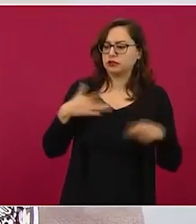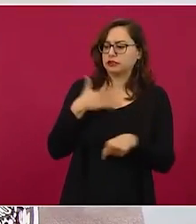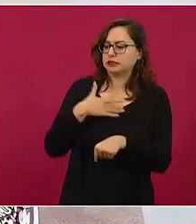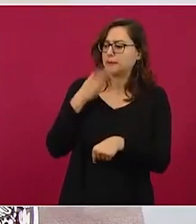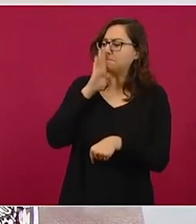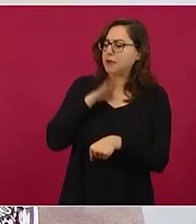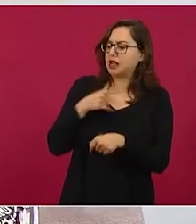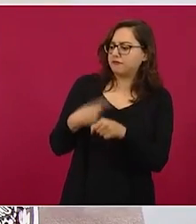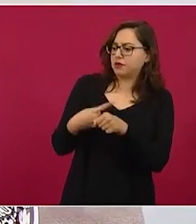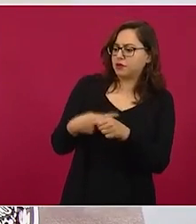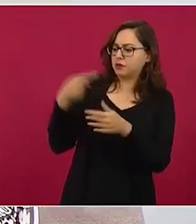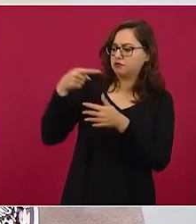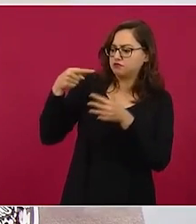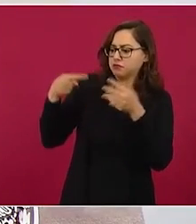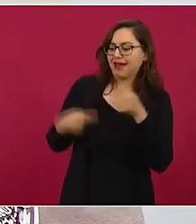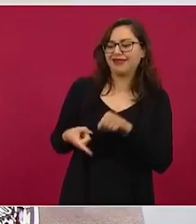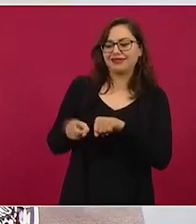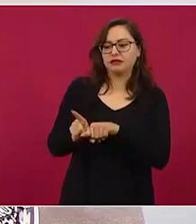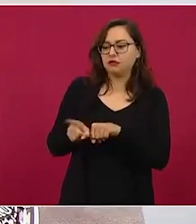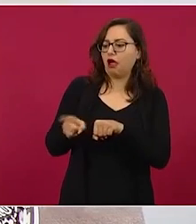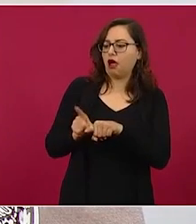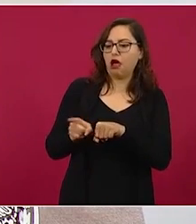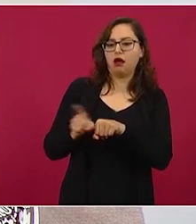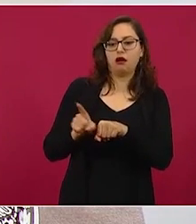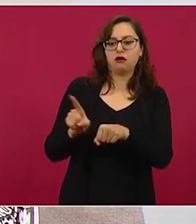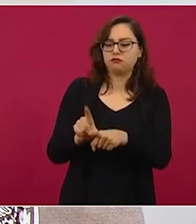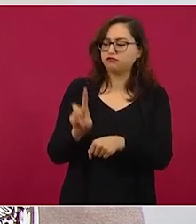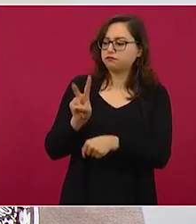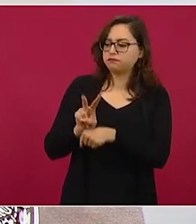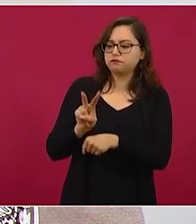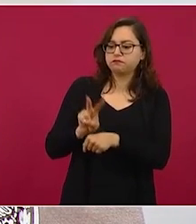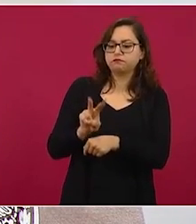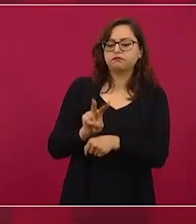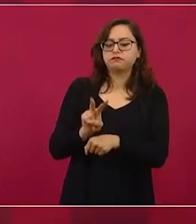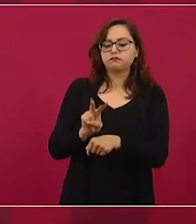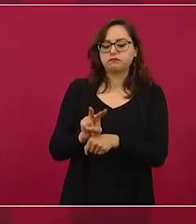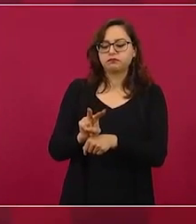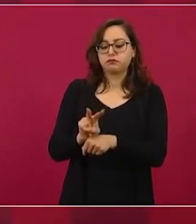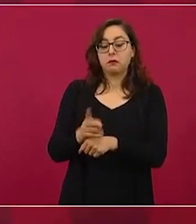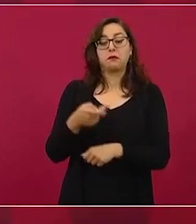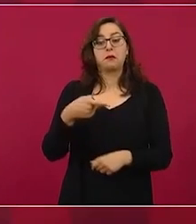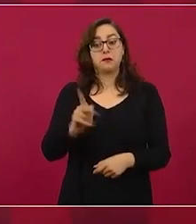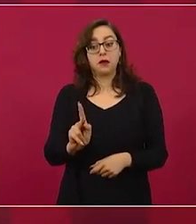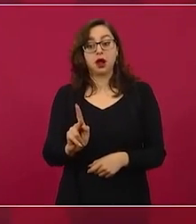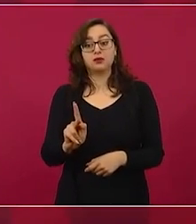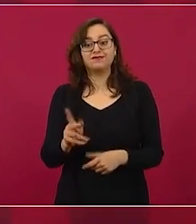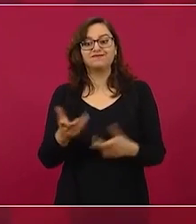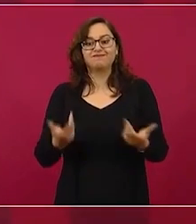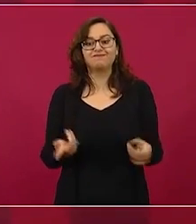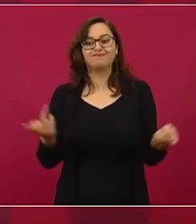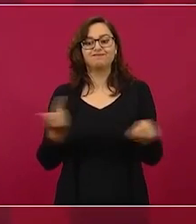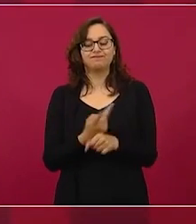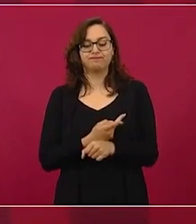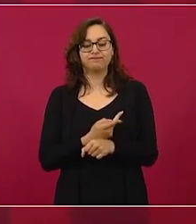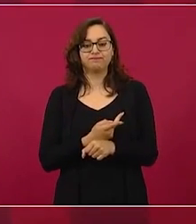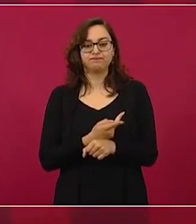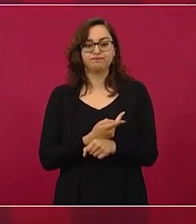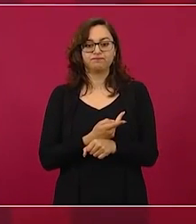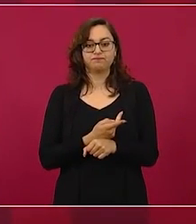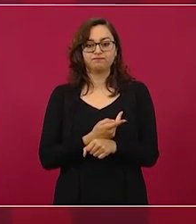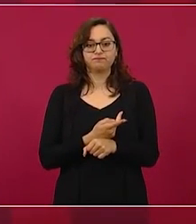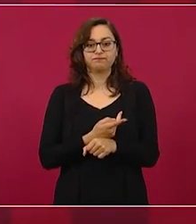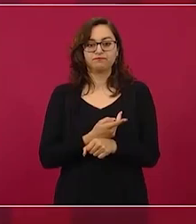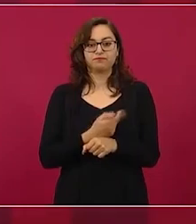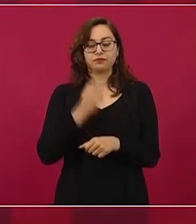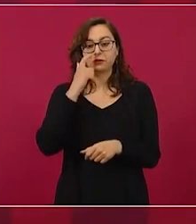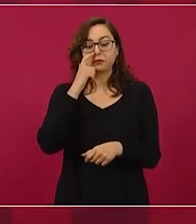personas, y analizamos eso todos los días en la vigilancia epidemiológica. Pero, desafortunadamente,